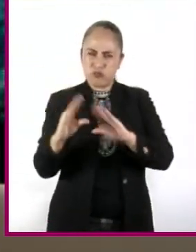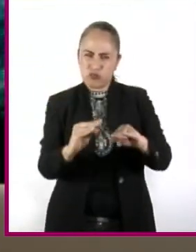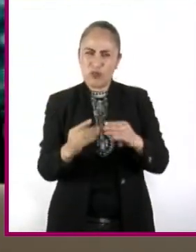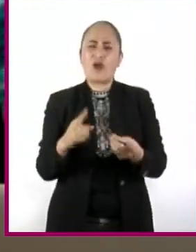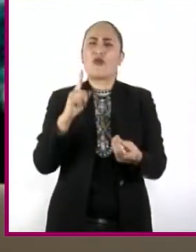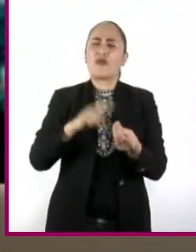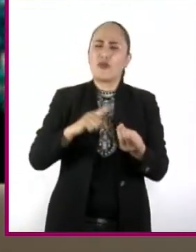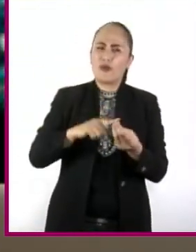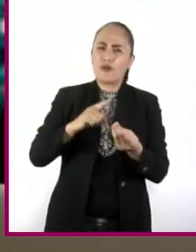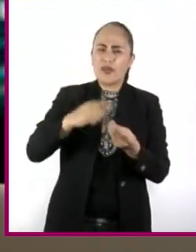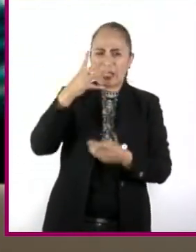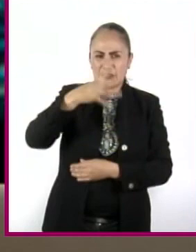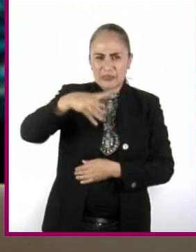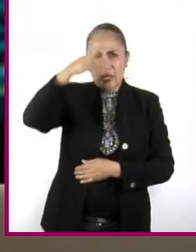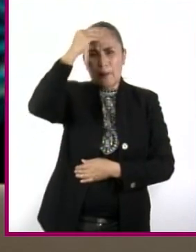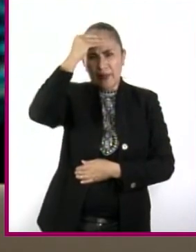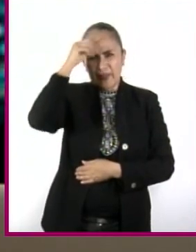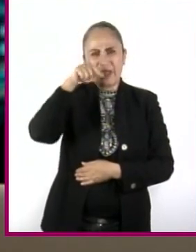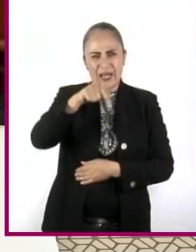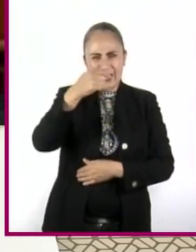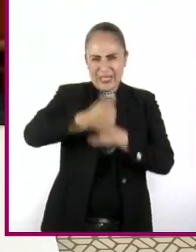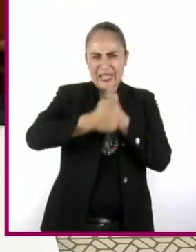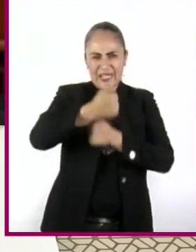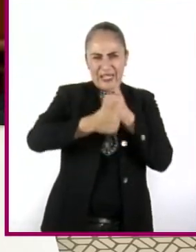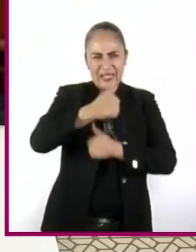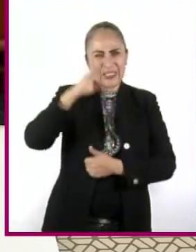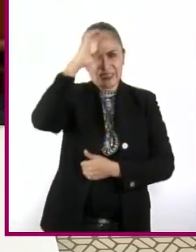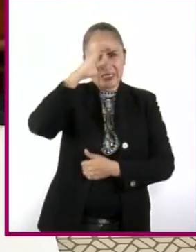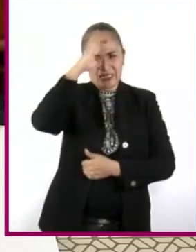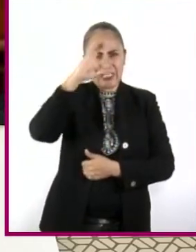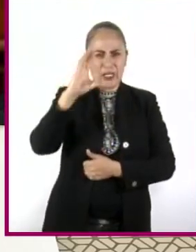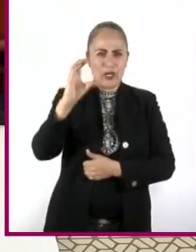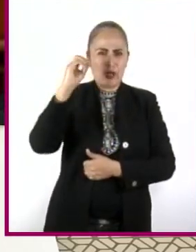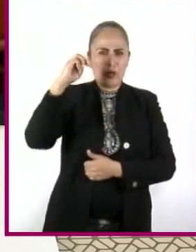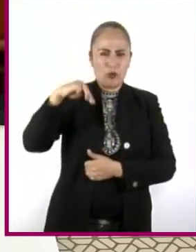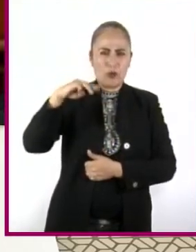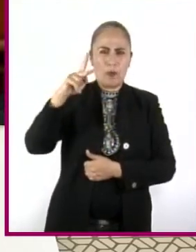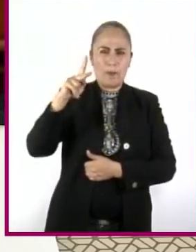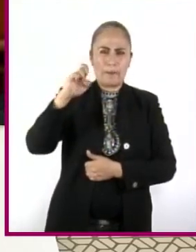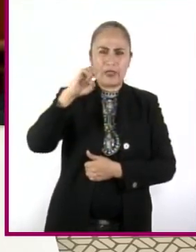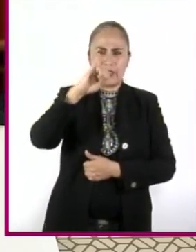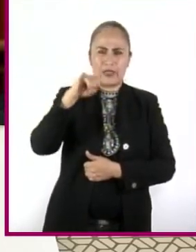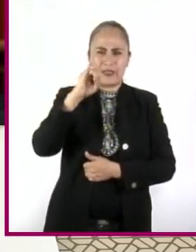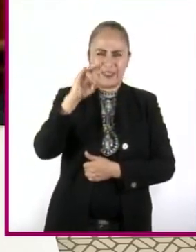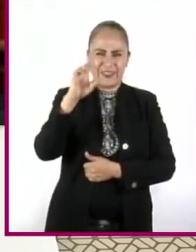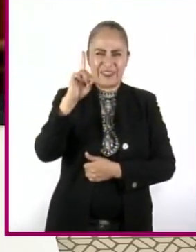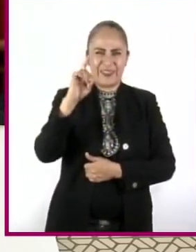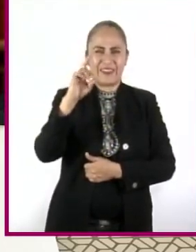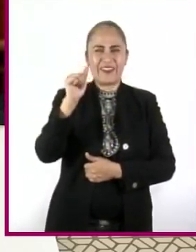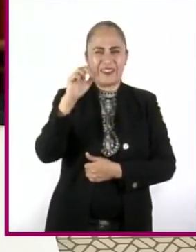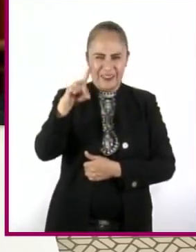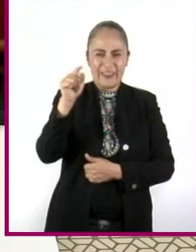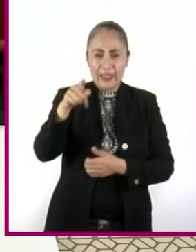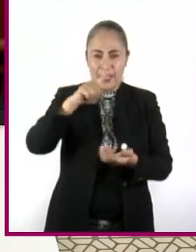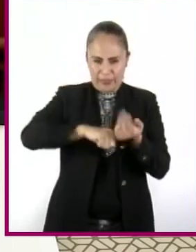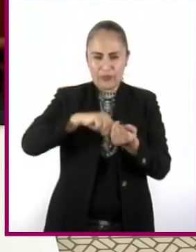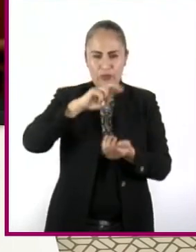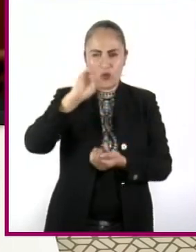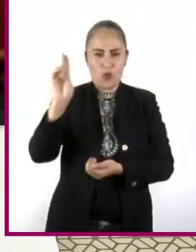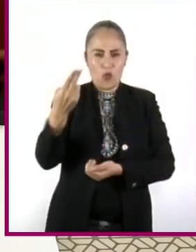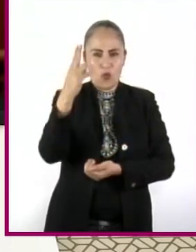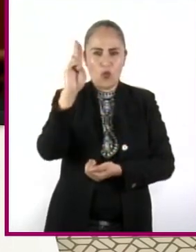podríamos formarnos en ciencias de la complejidad? En el Centro de Ciencias de la Complejidad de la UNAM estamos